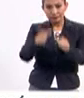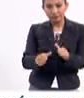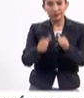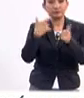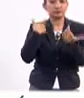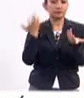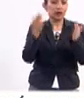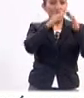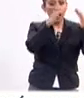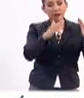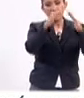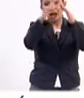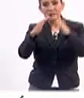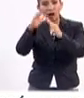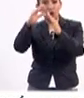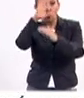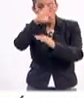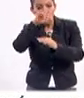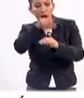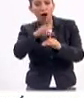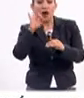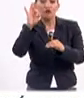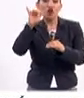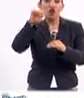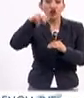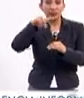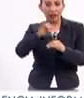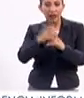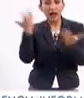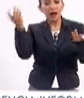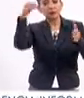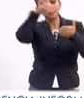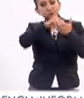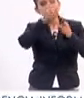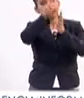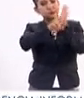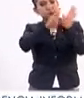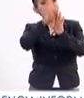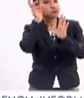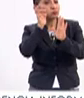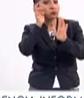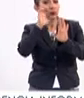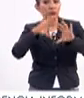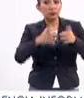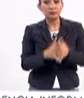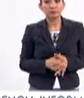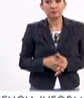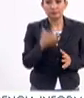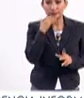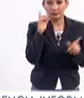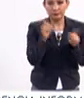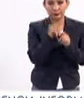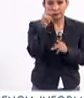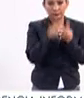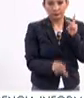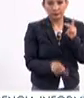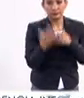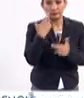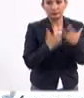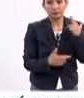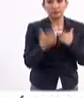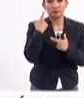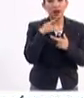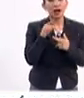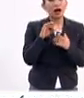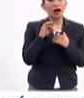artística en las casas de cultura. Con la fonoteca se instalarán audiotecas en las distintas comunidades. Permítenos hacer una brevísima pausa y regresamos